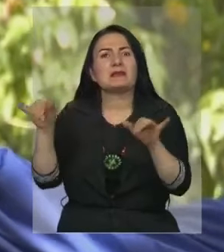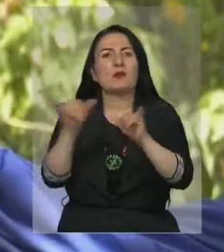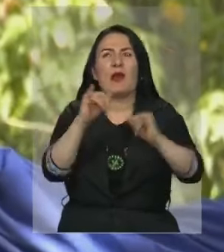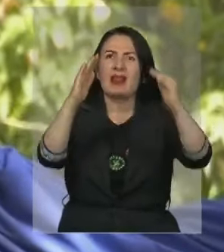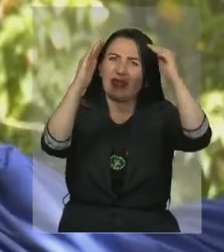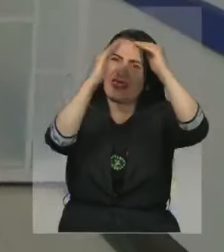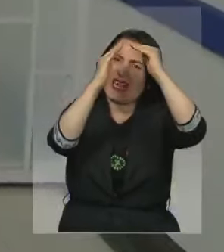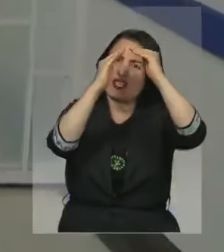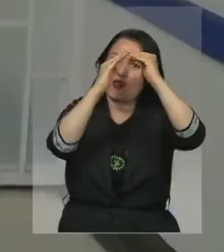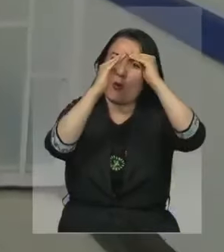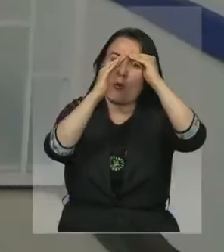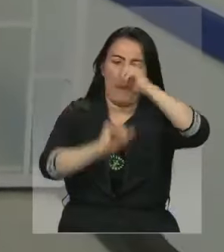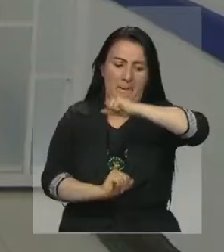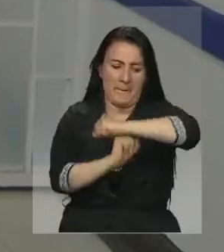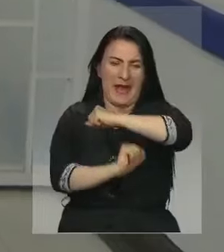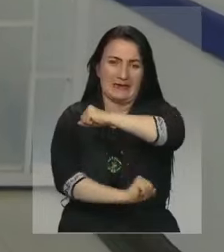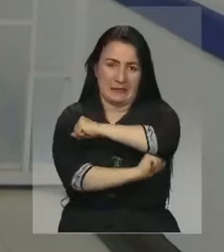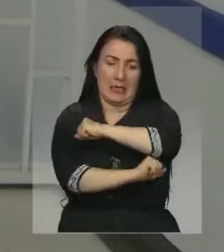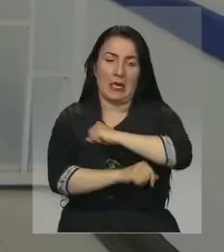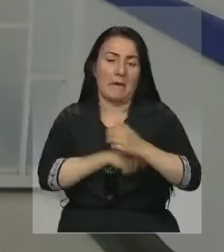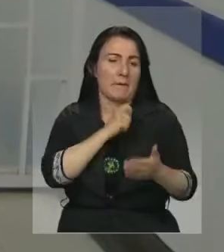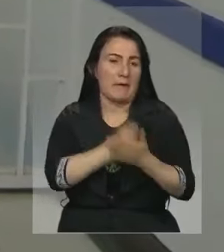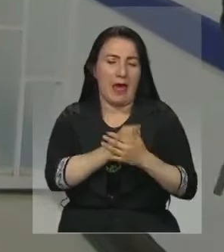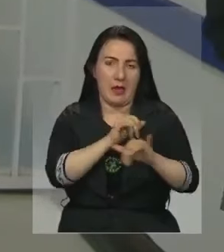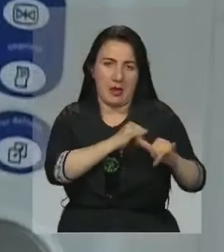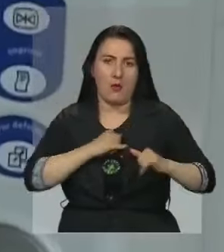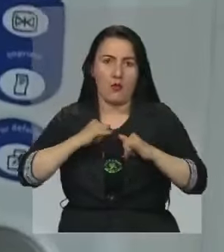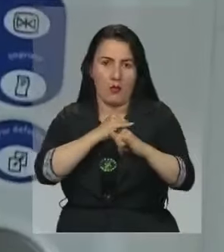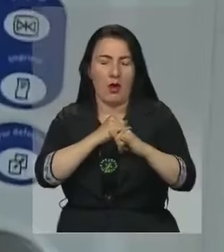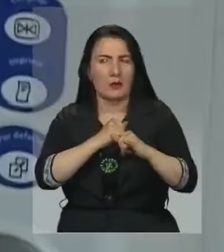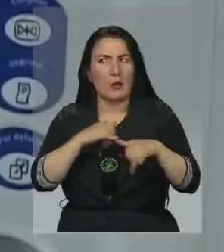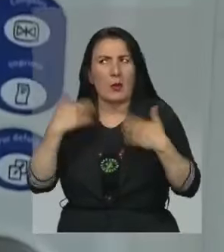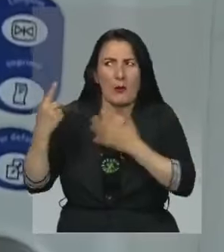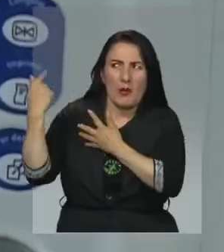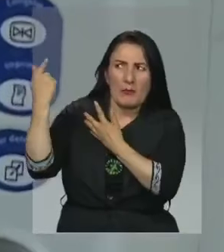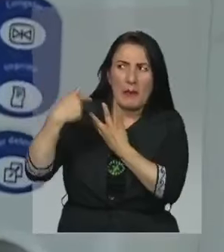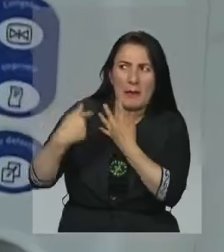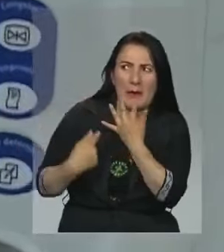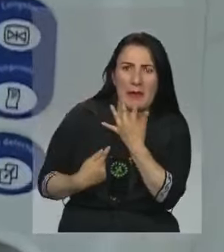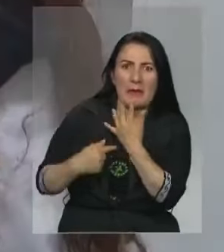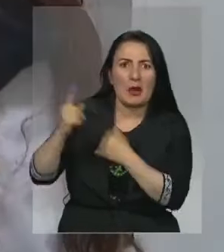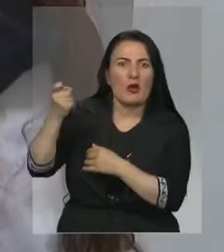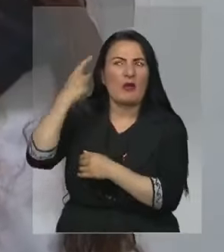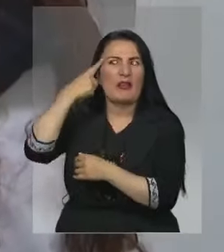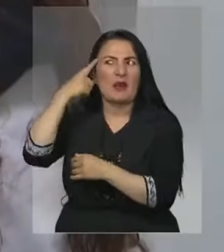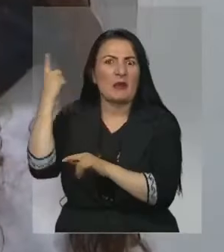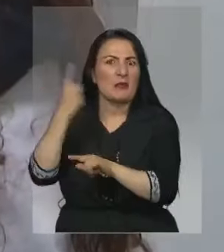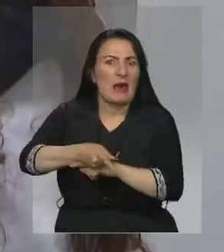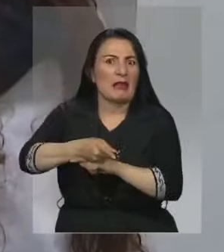¿sí? O como una base. Así las cosas, se sigue esperando qué directrices envían por parte del gobierno